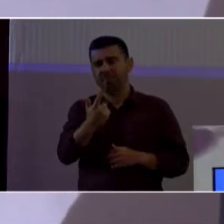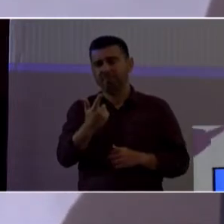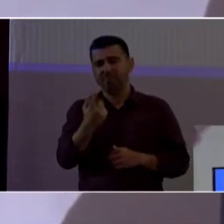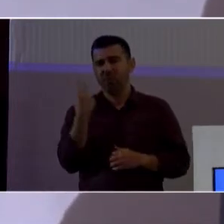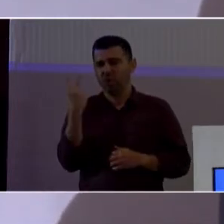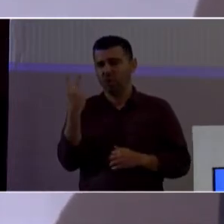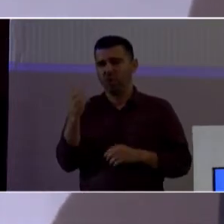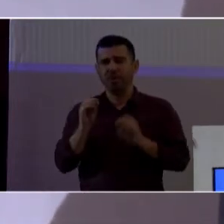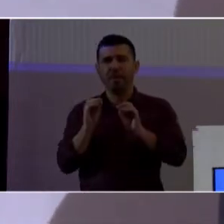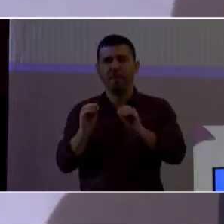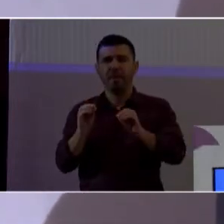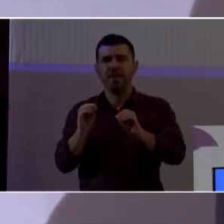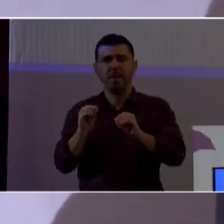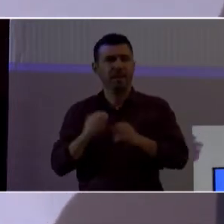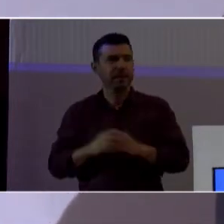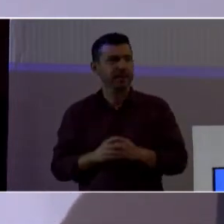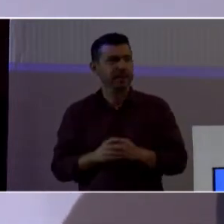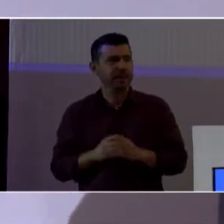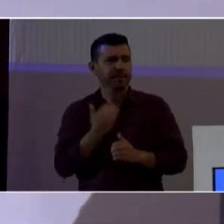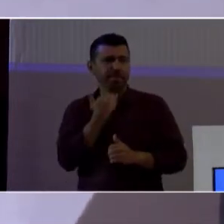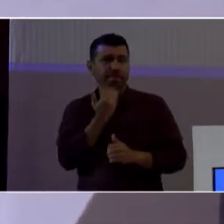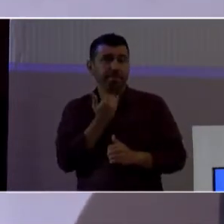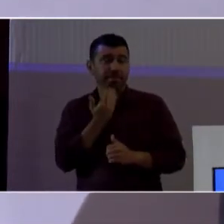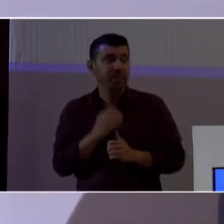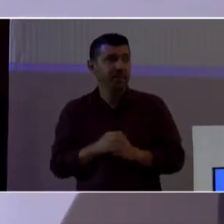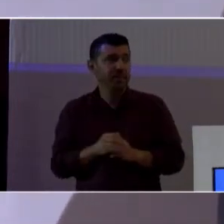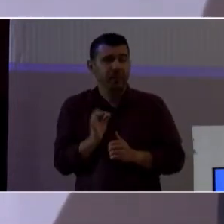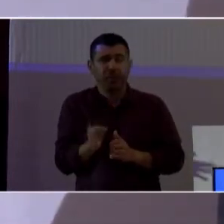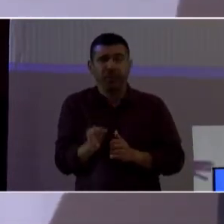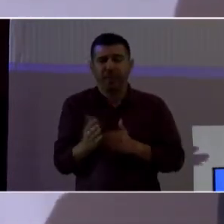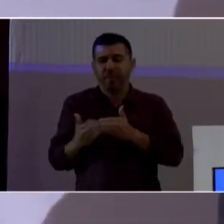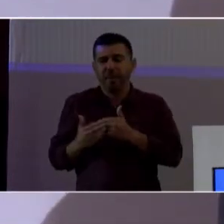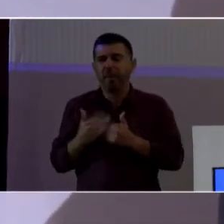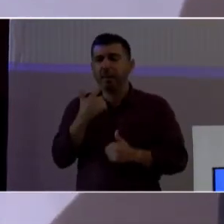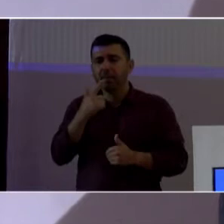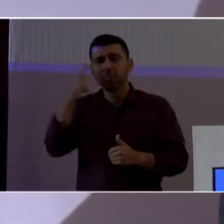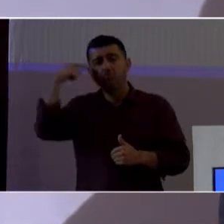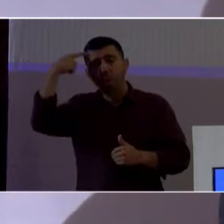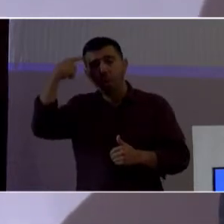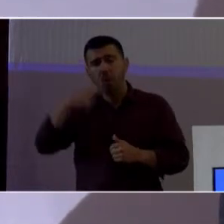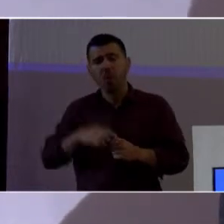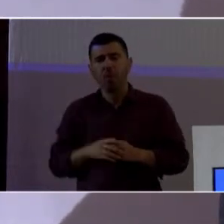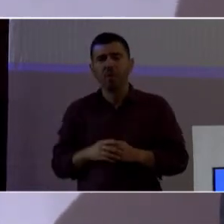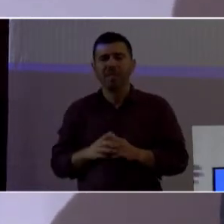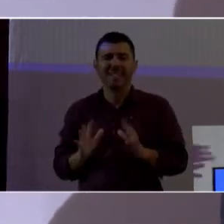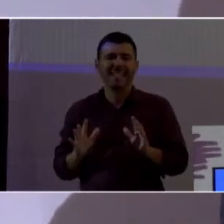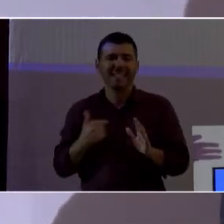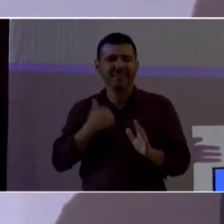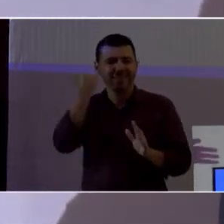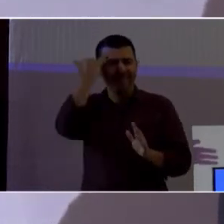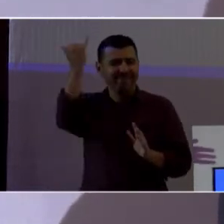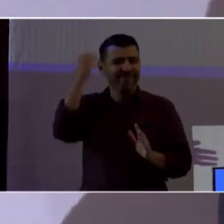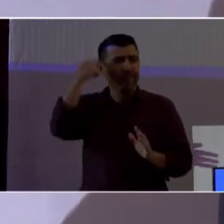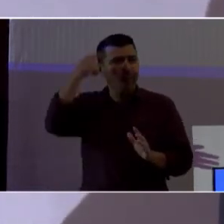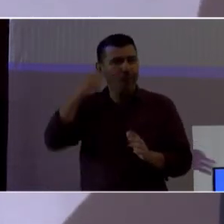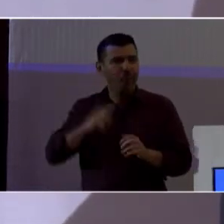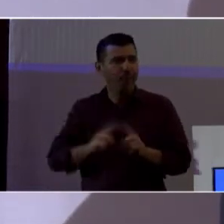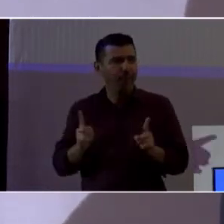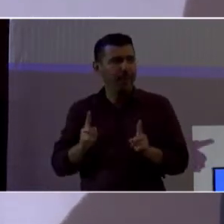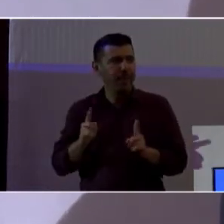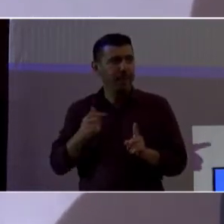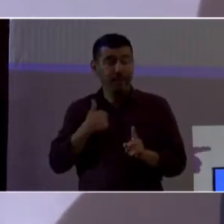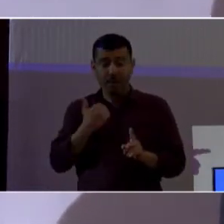muy, bueno, no sé, siempre nos dicen locos porque tenemos una idea loca, pero si no seas loco nunca vas a aprender qué tiene el